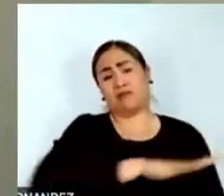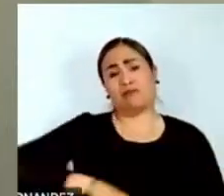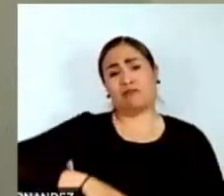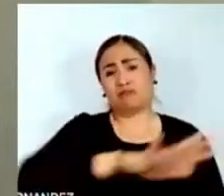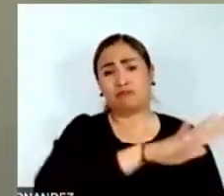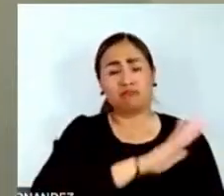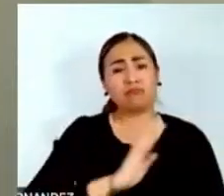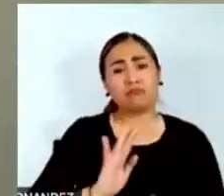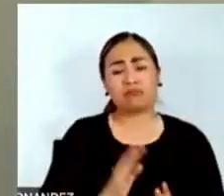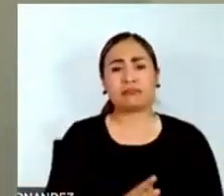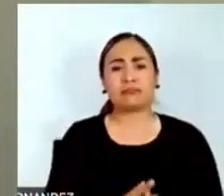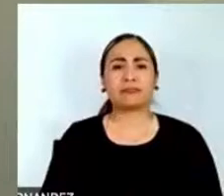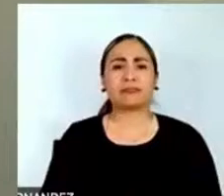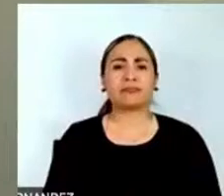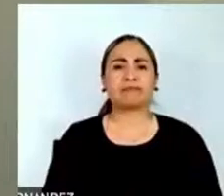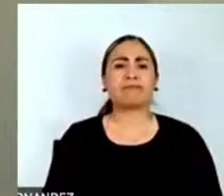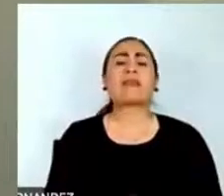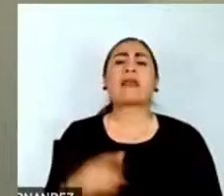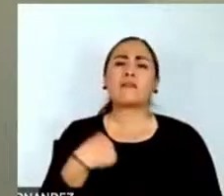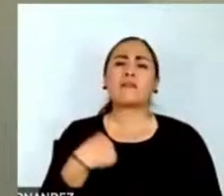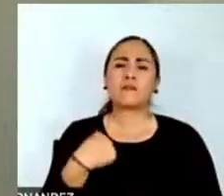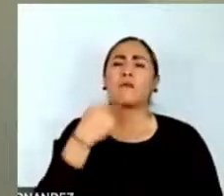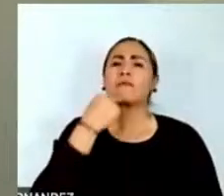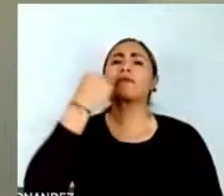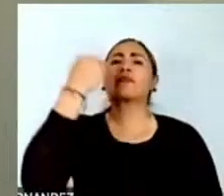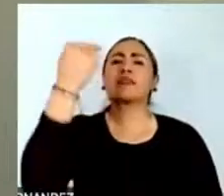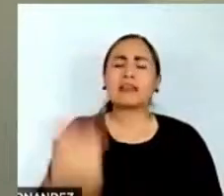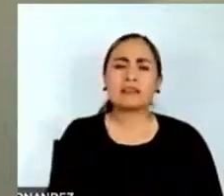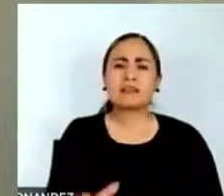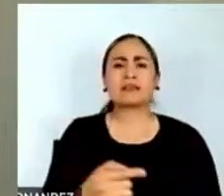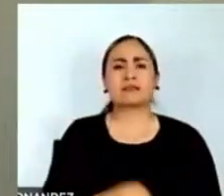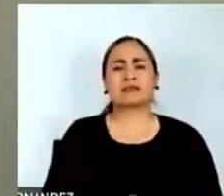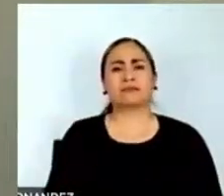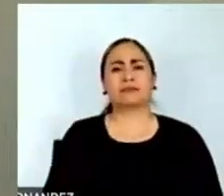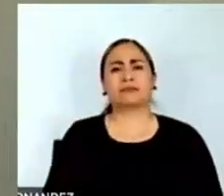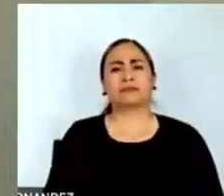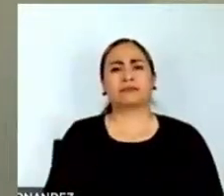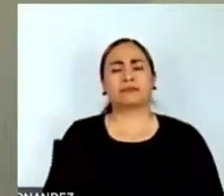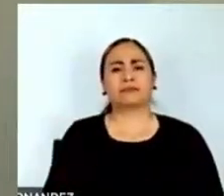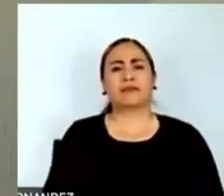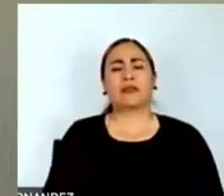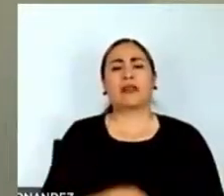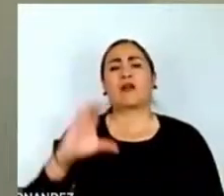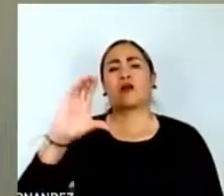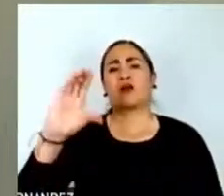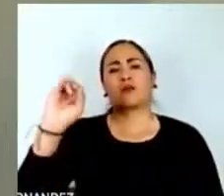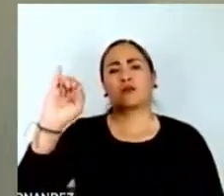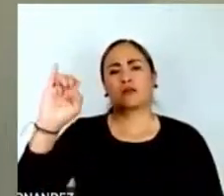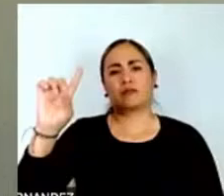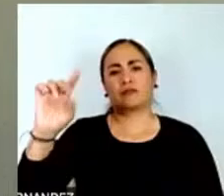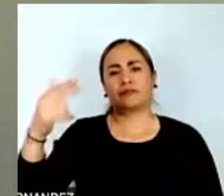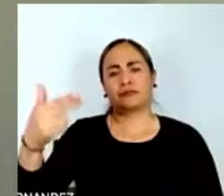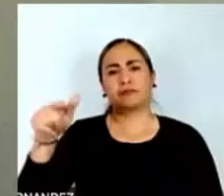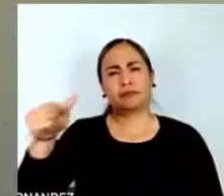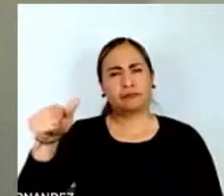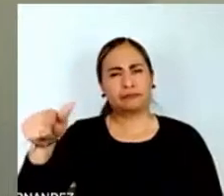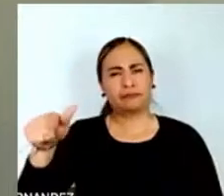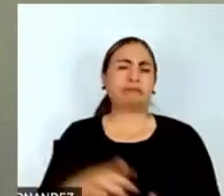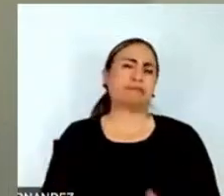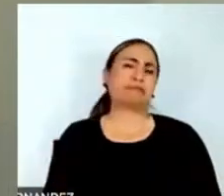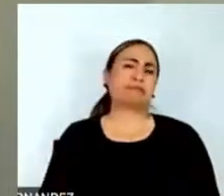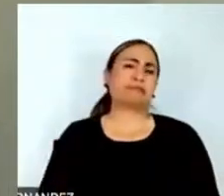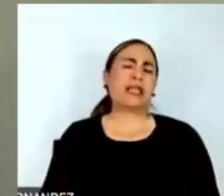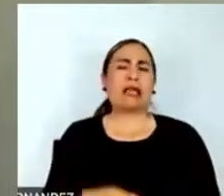Pero, insisto, lo que ha intentado hacer la Corte es, digamos, equilibrar entre esa idea fuerte